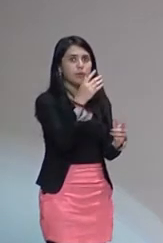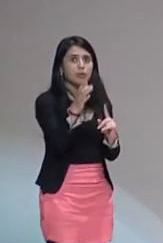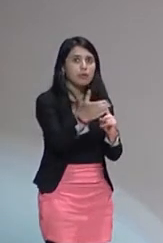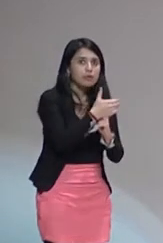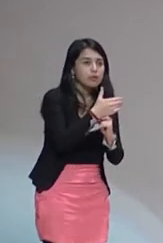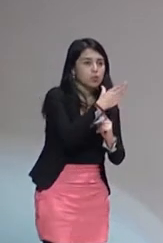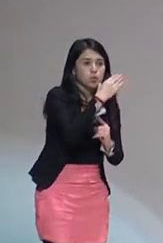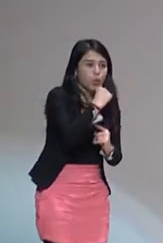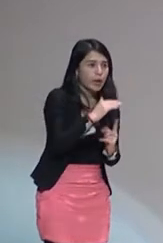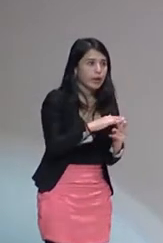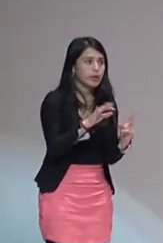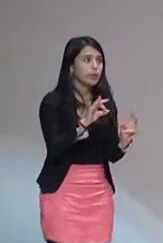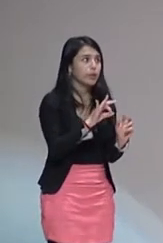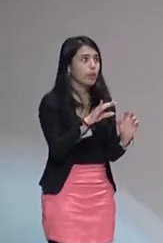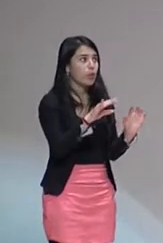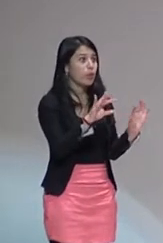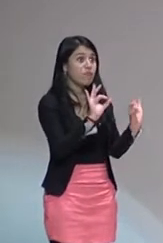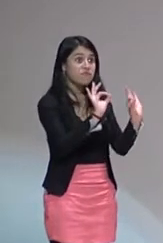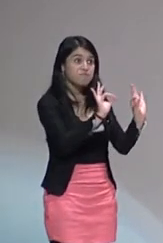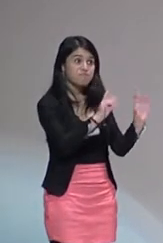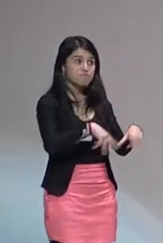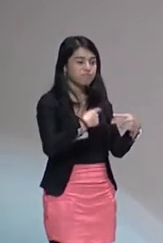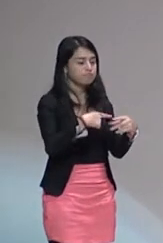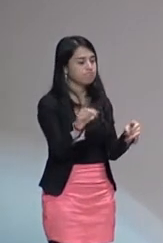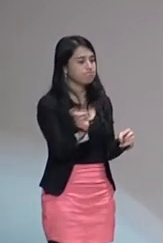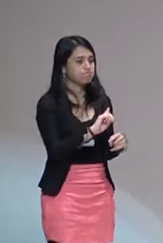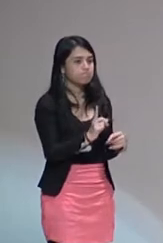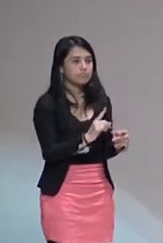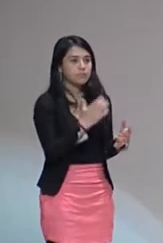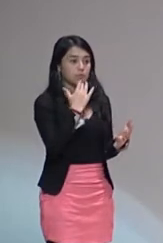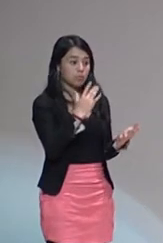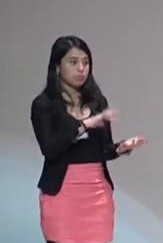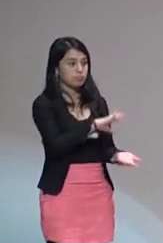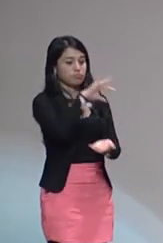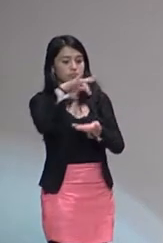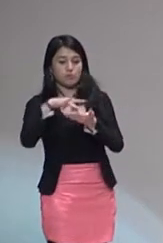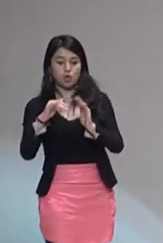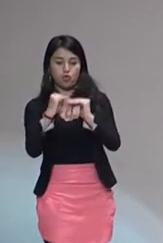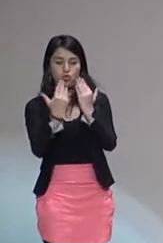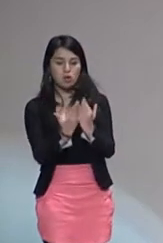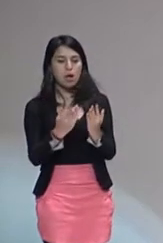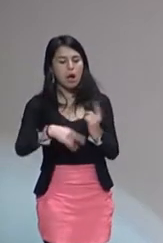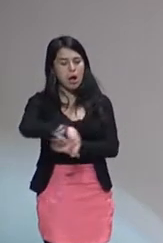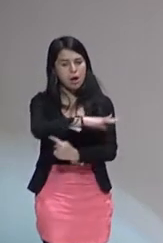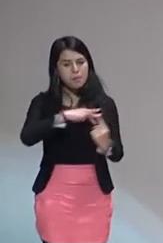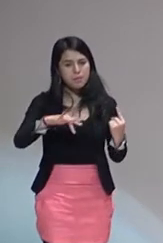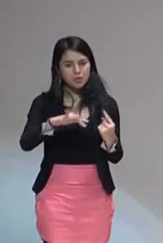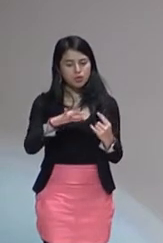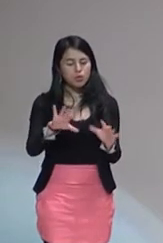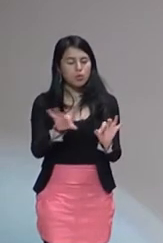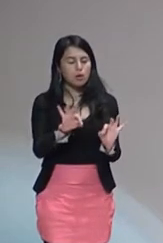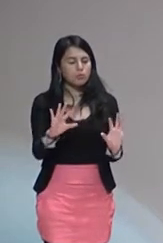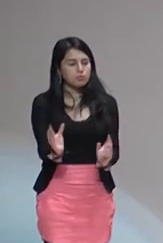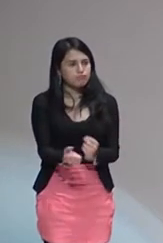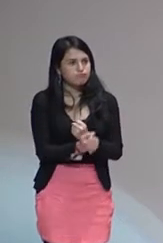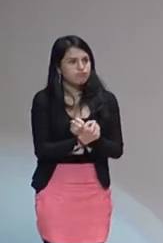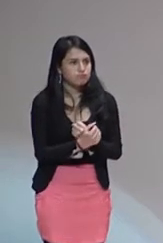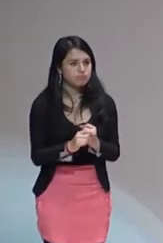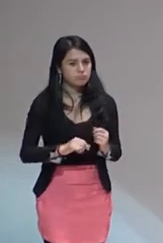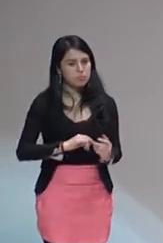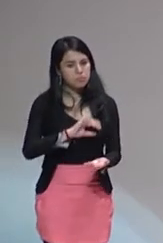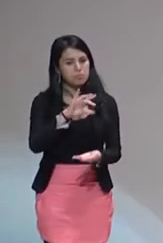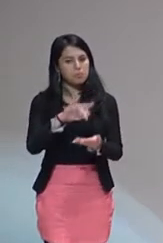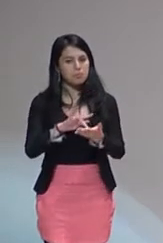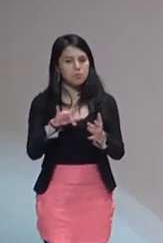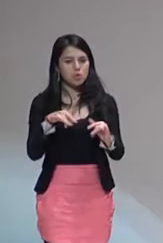tiene condiciones de vida buena. Cuando llega al colegio y encuentra este ambiente cálido para